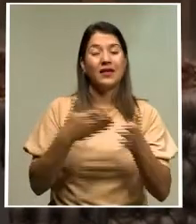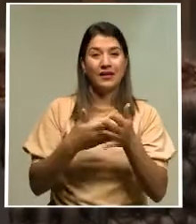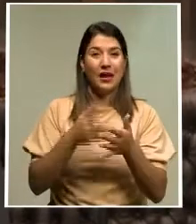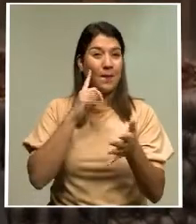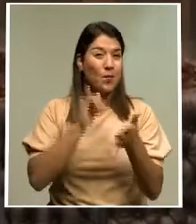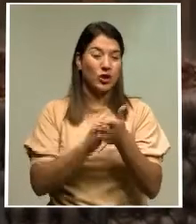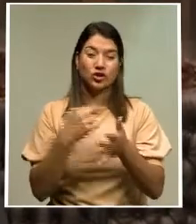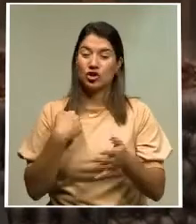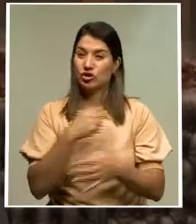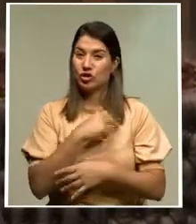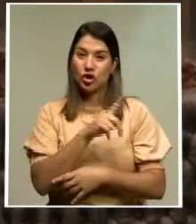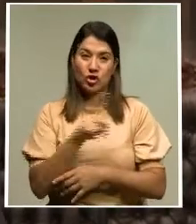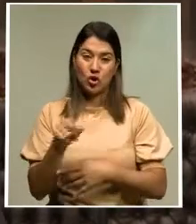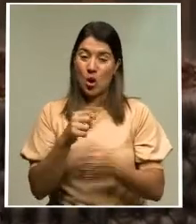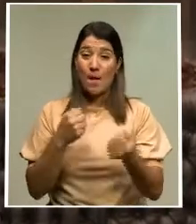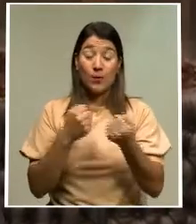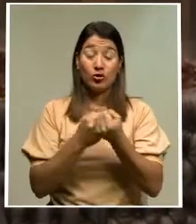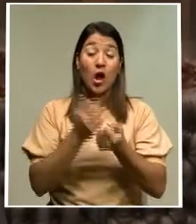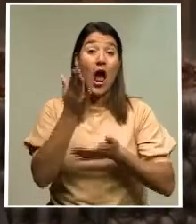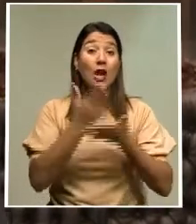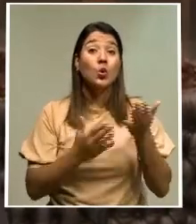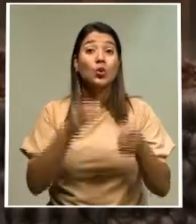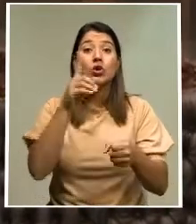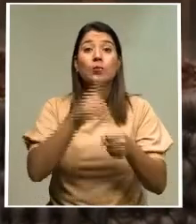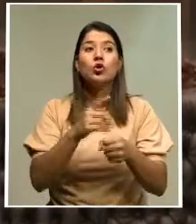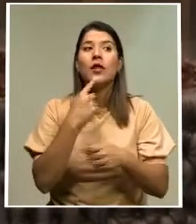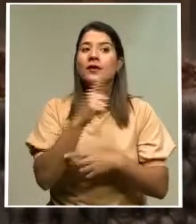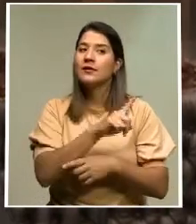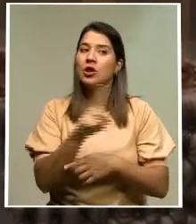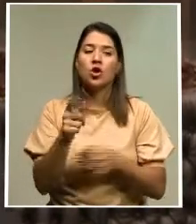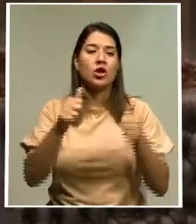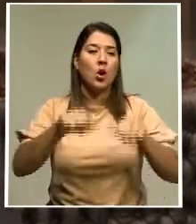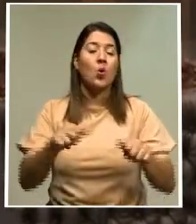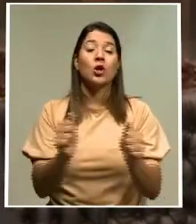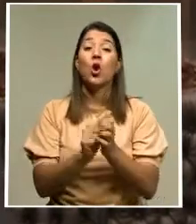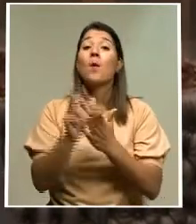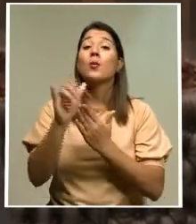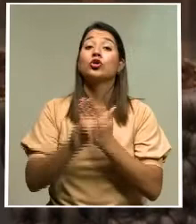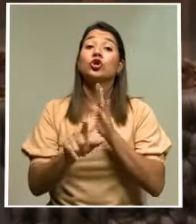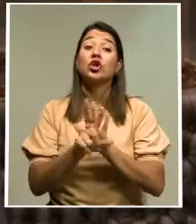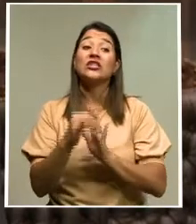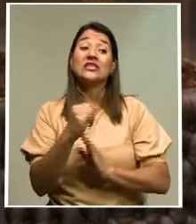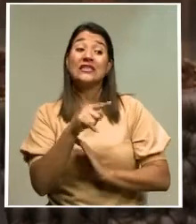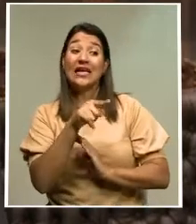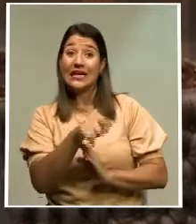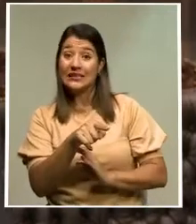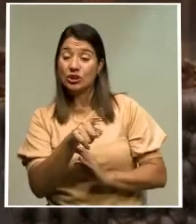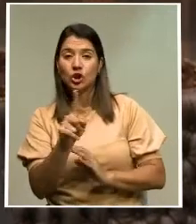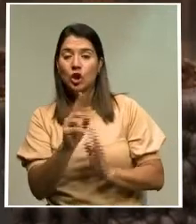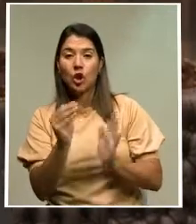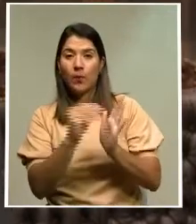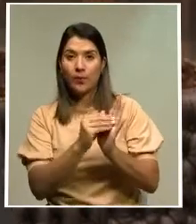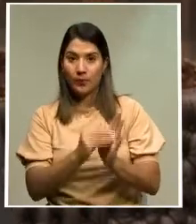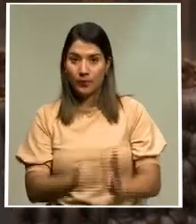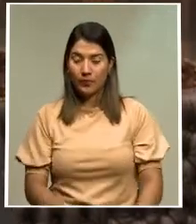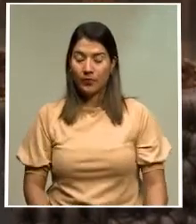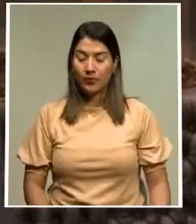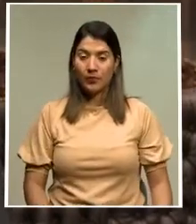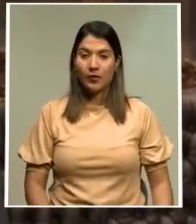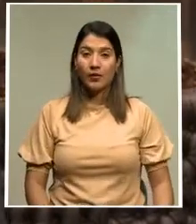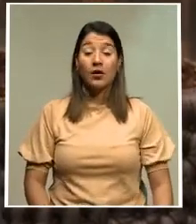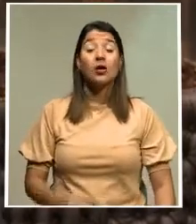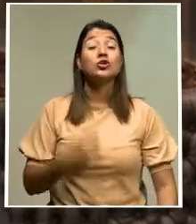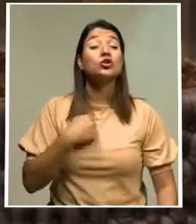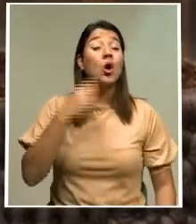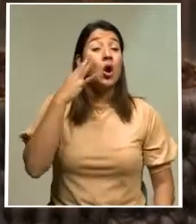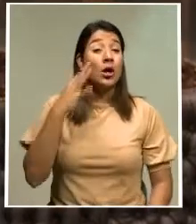que efectivamente hay diputados que han planteado que no estarían apoyando el proyecto de ley si esta cláusula no existe. Creo